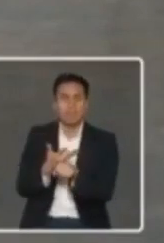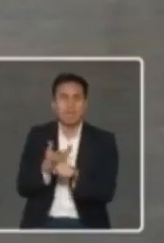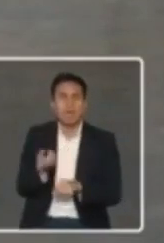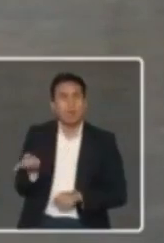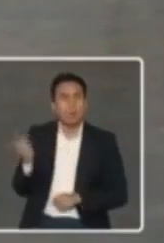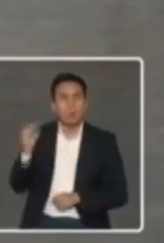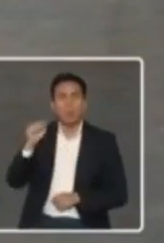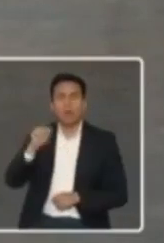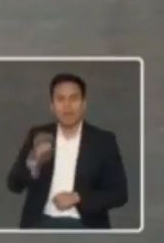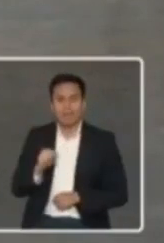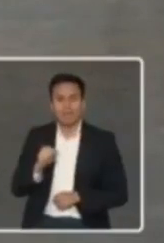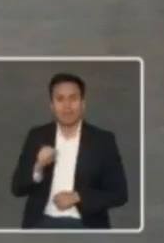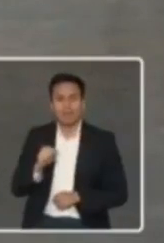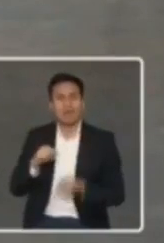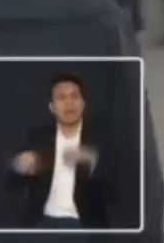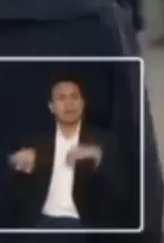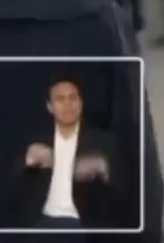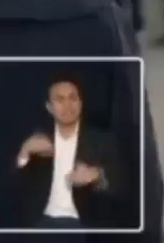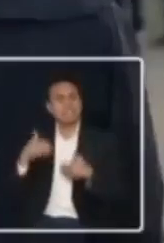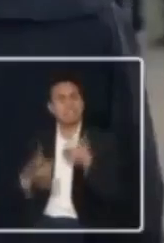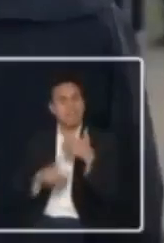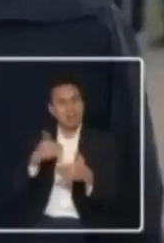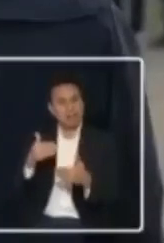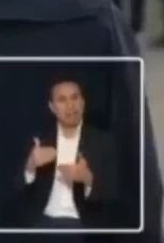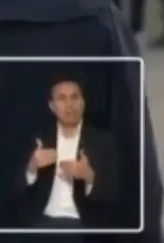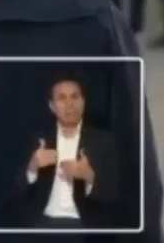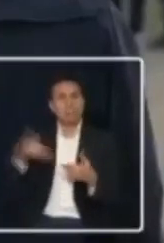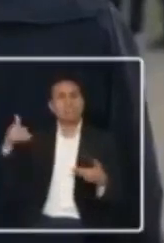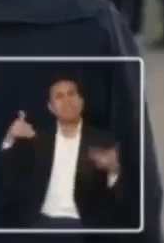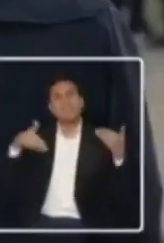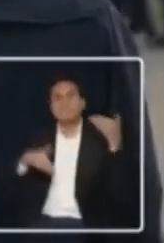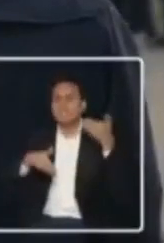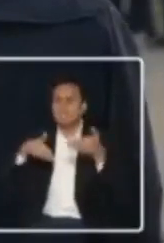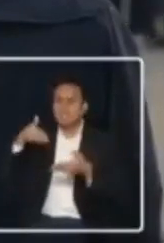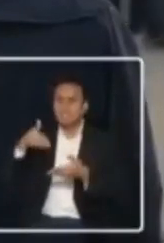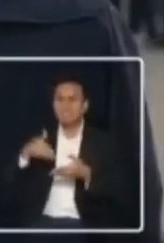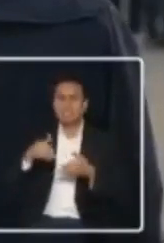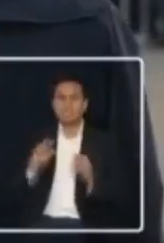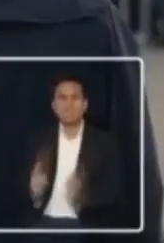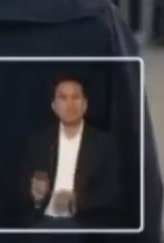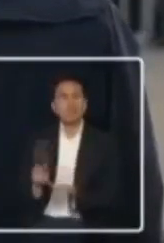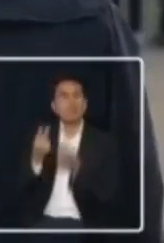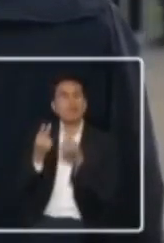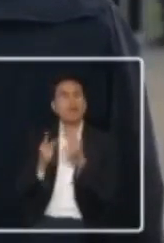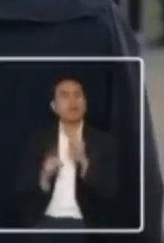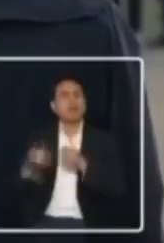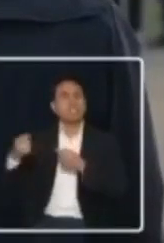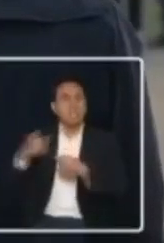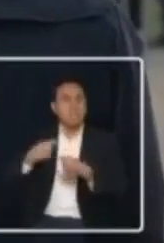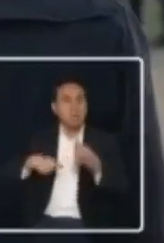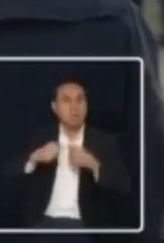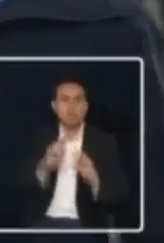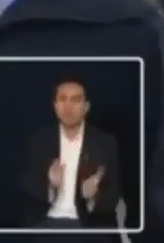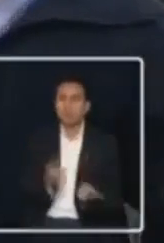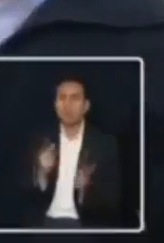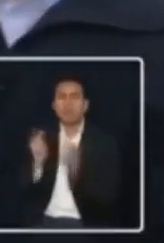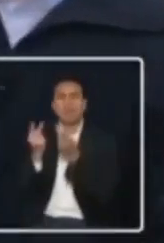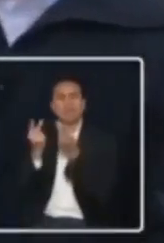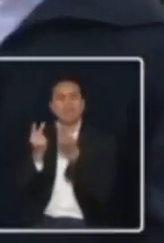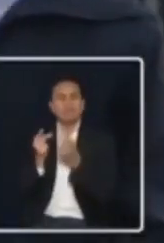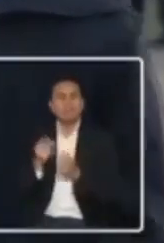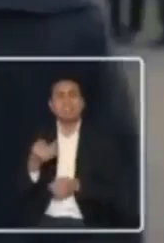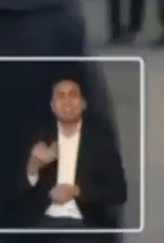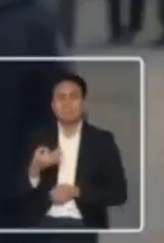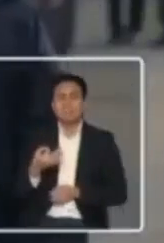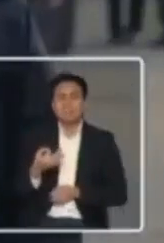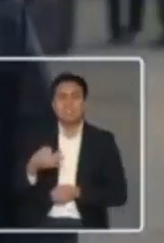vuelto la actividad, habían vuelto las visitas, se habían recuperado algunos negocios. Y esto